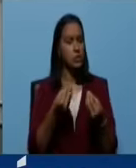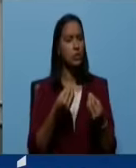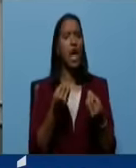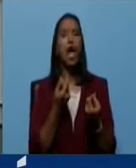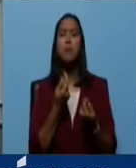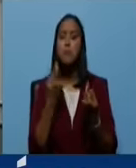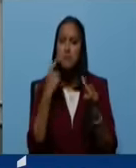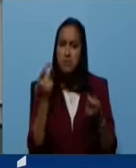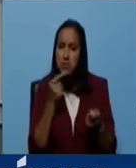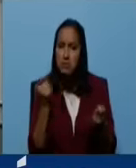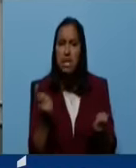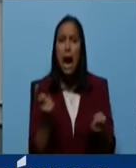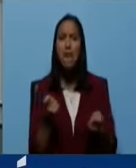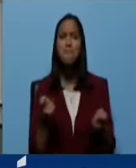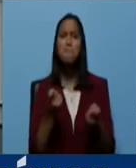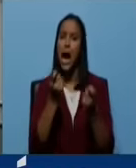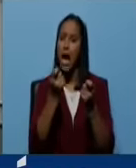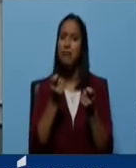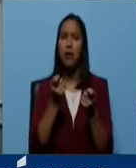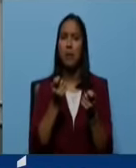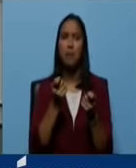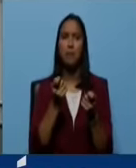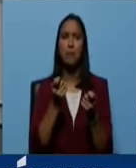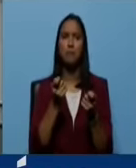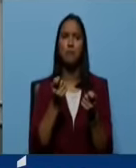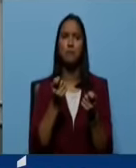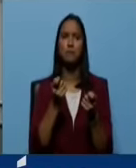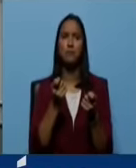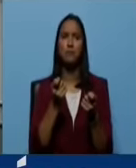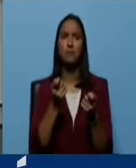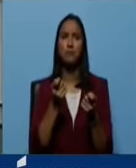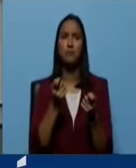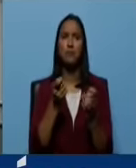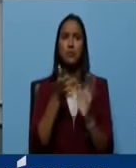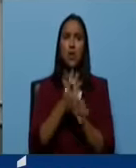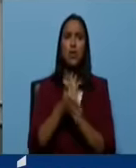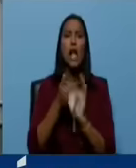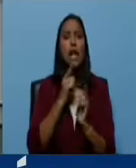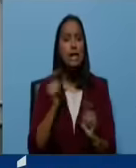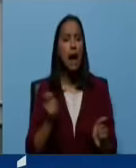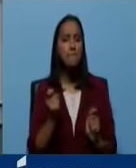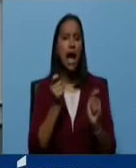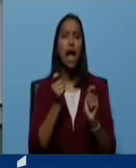hizo en términos realmente